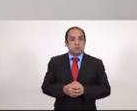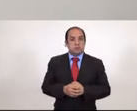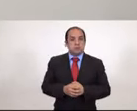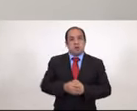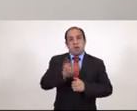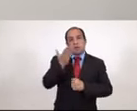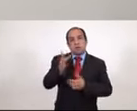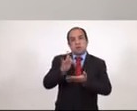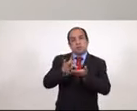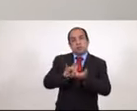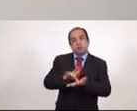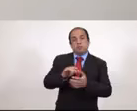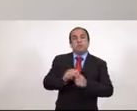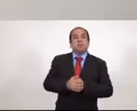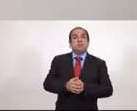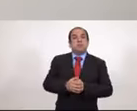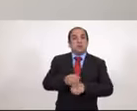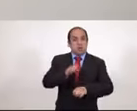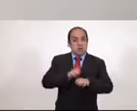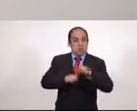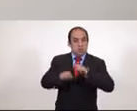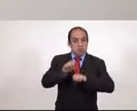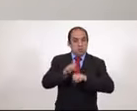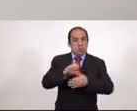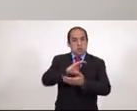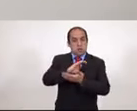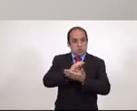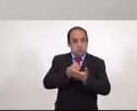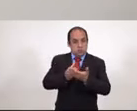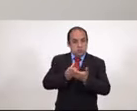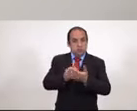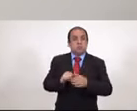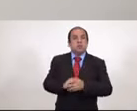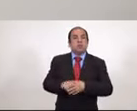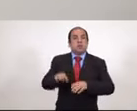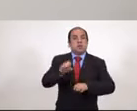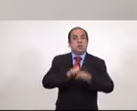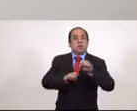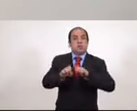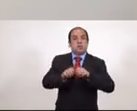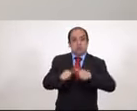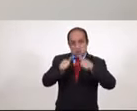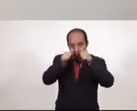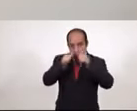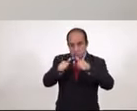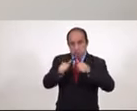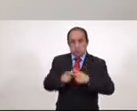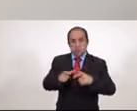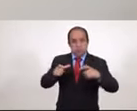pedido la intervención de alguna empresa, contratado a las empresas correspondientes para su debida atención.